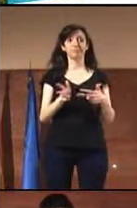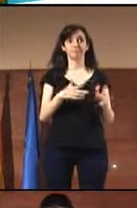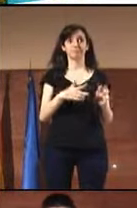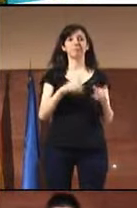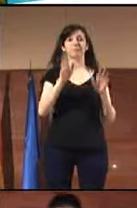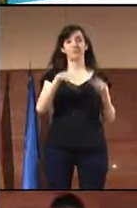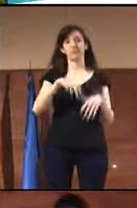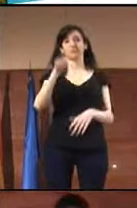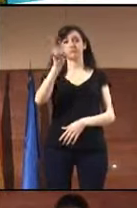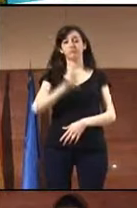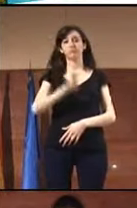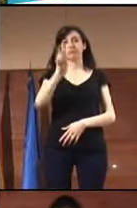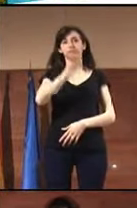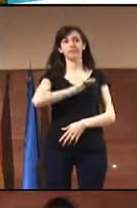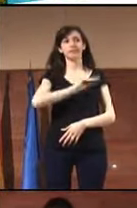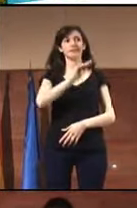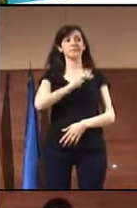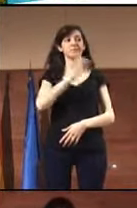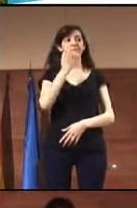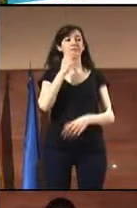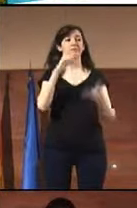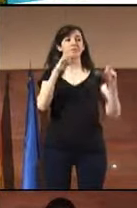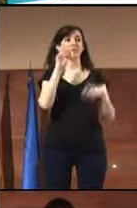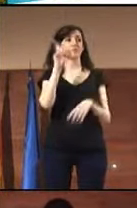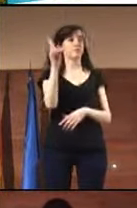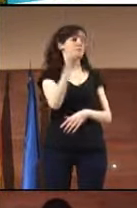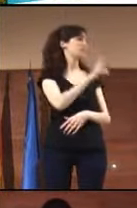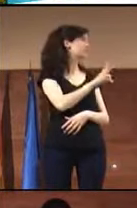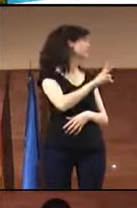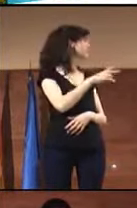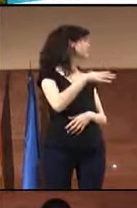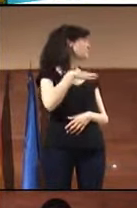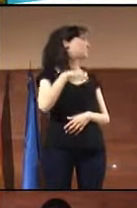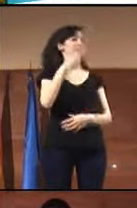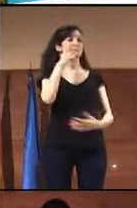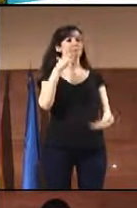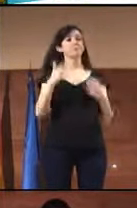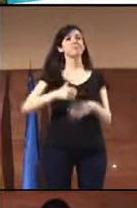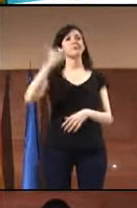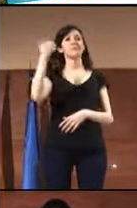muchas posibilidades. Si veis las fotos, a lo mejor el que más llama la atención es el del medio.